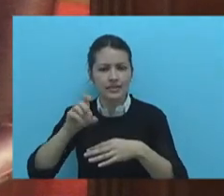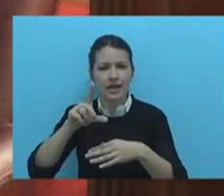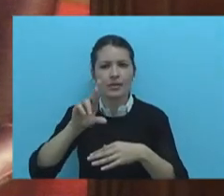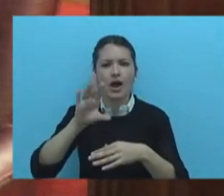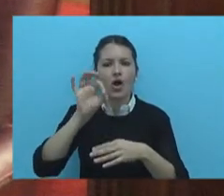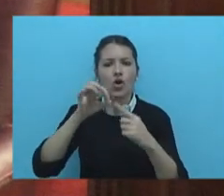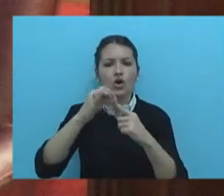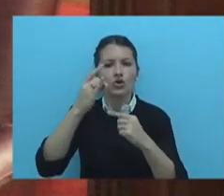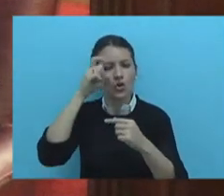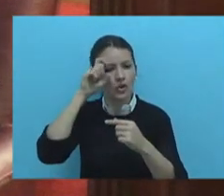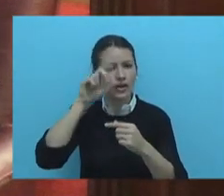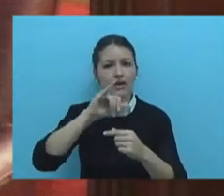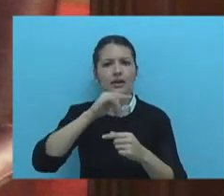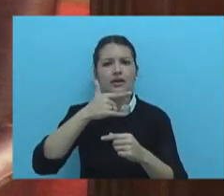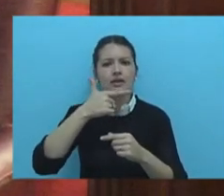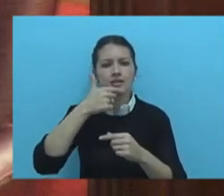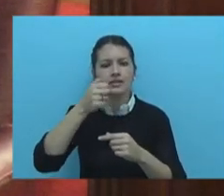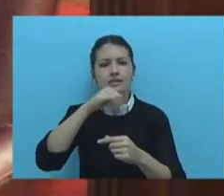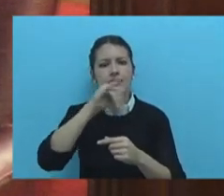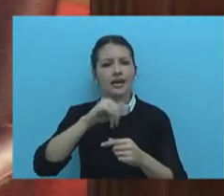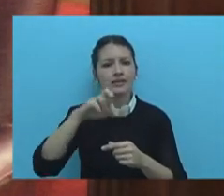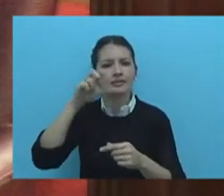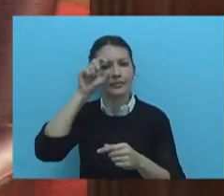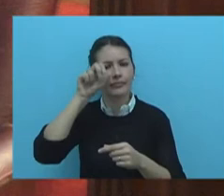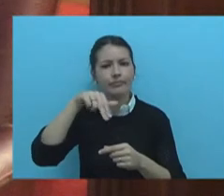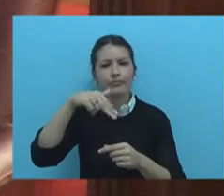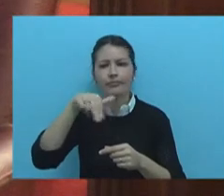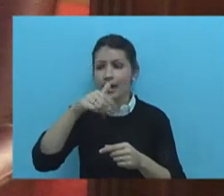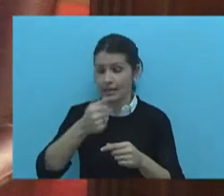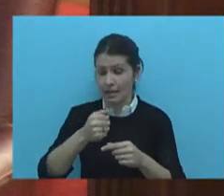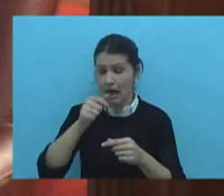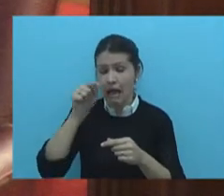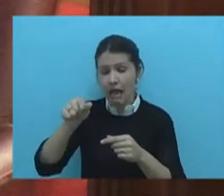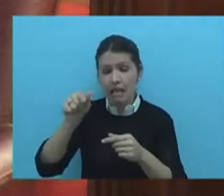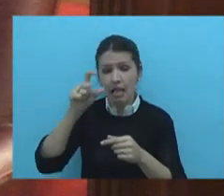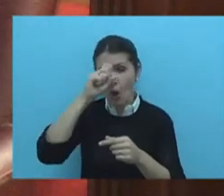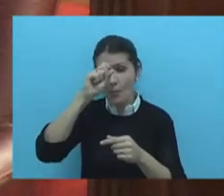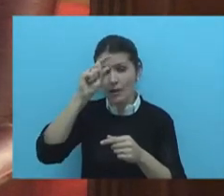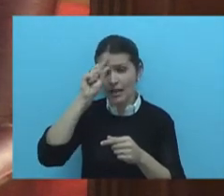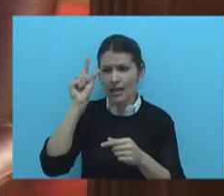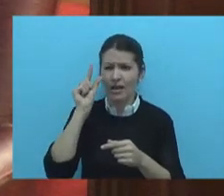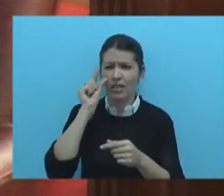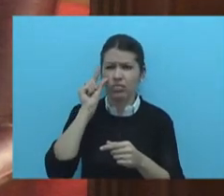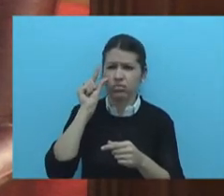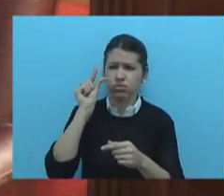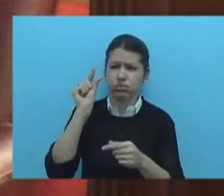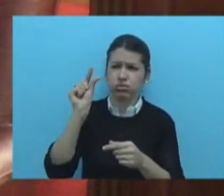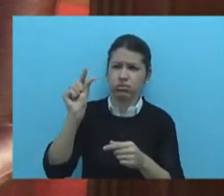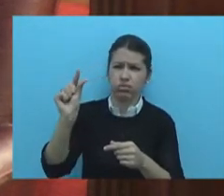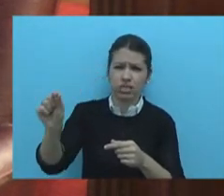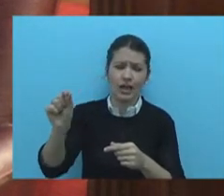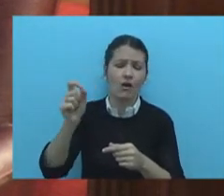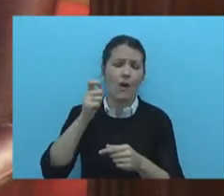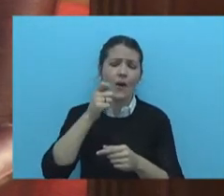las ambulancias no llegan. Y en el hospital capaz que tenés un turno